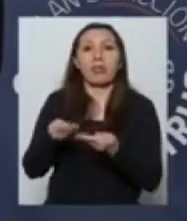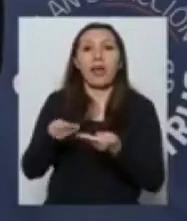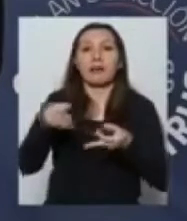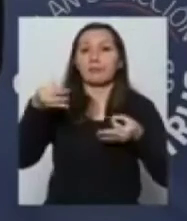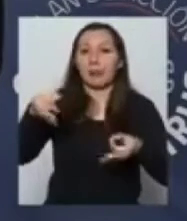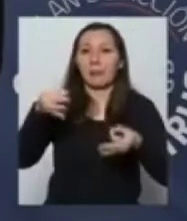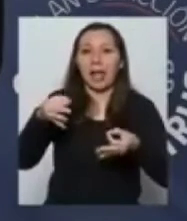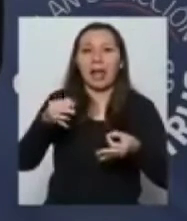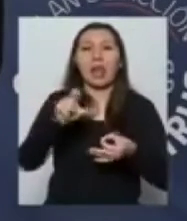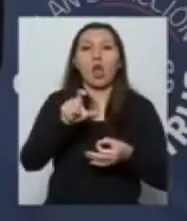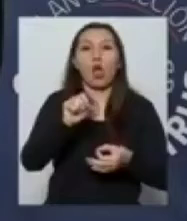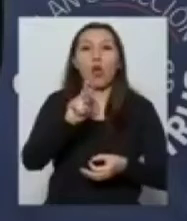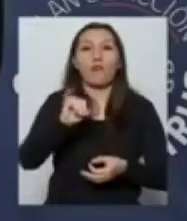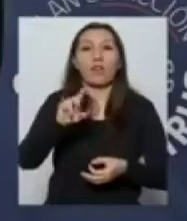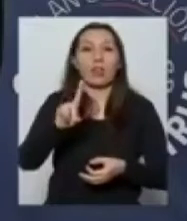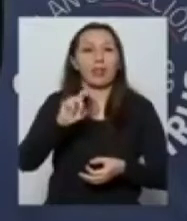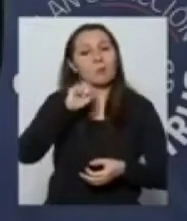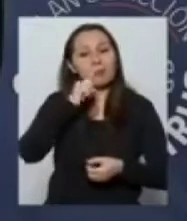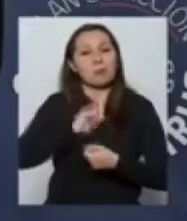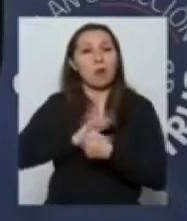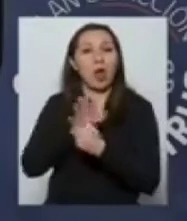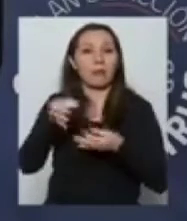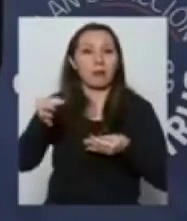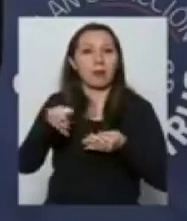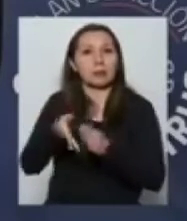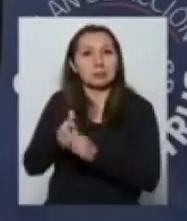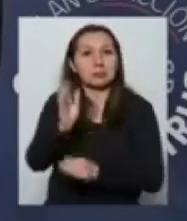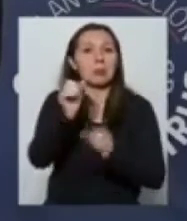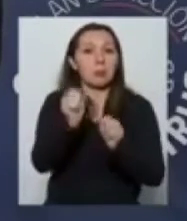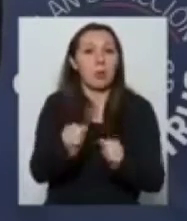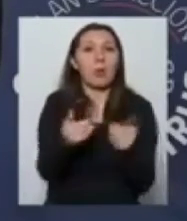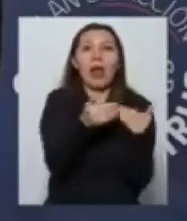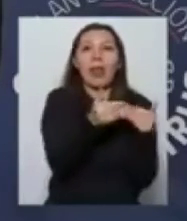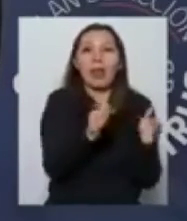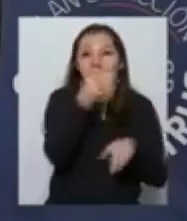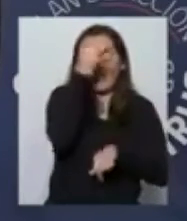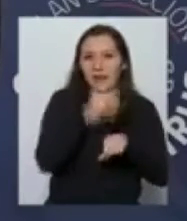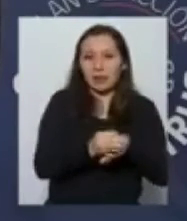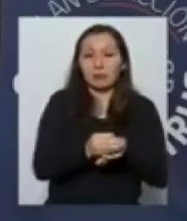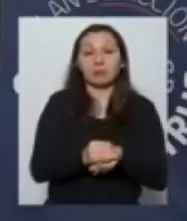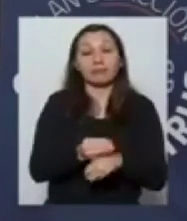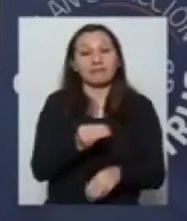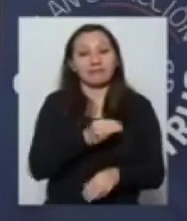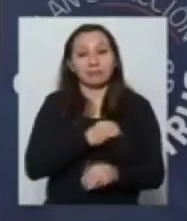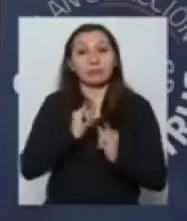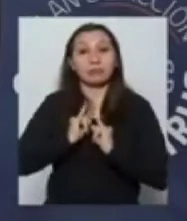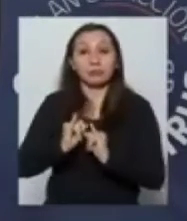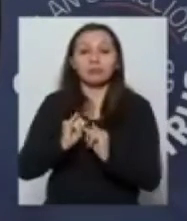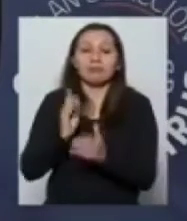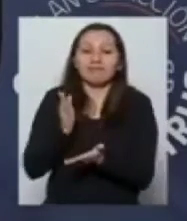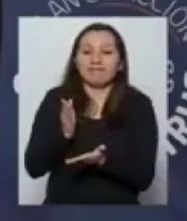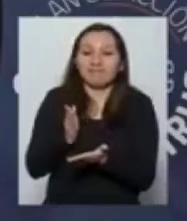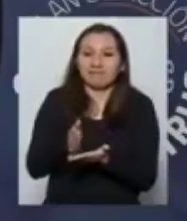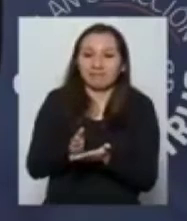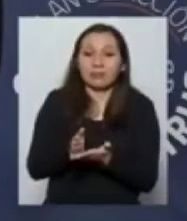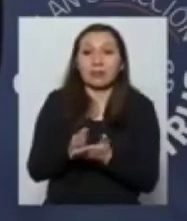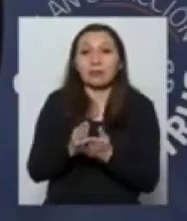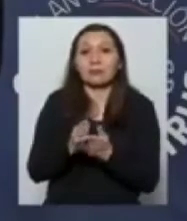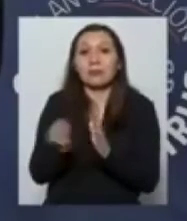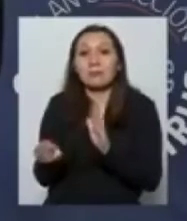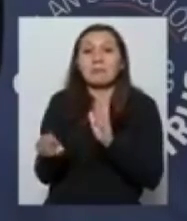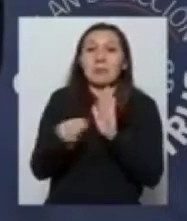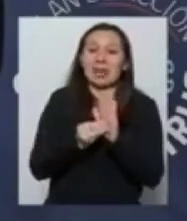este carnet COVID. Lamento informar de que debemos